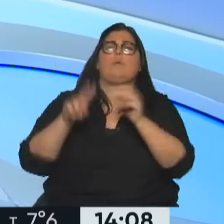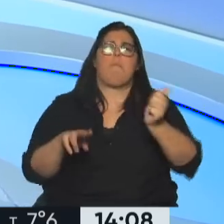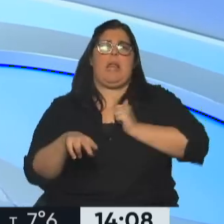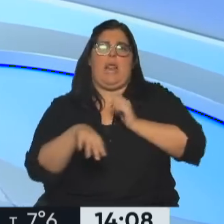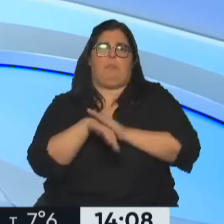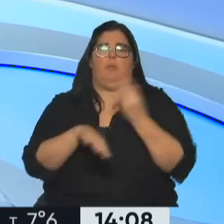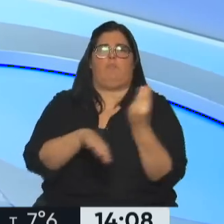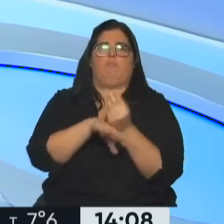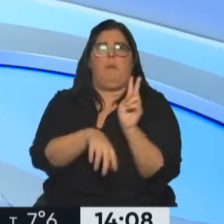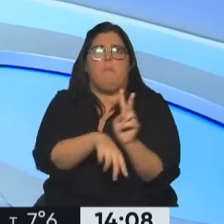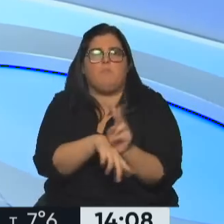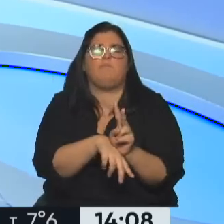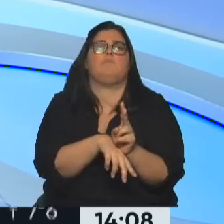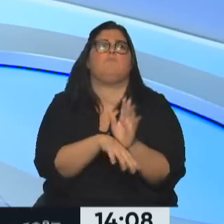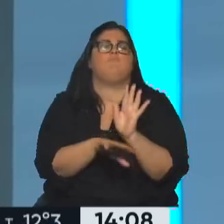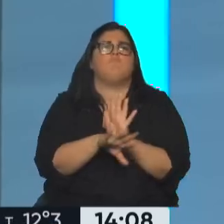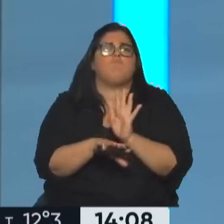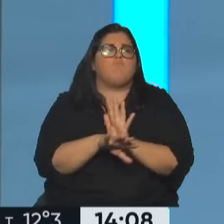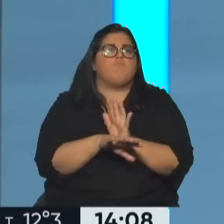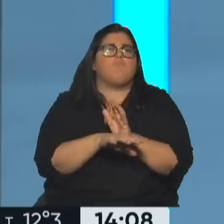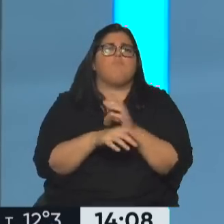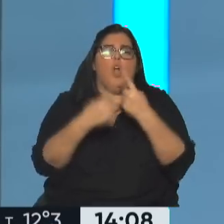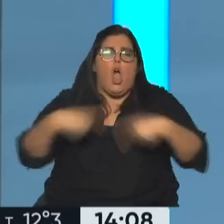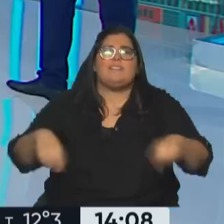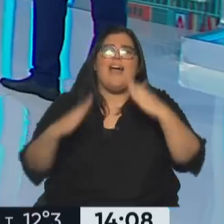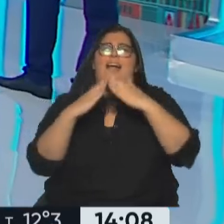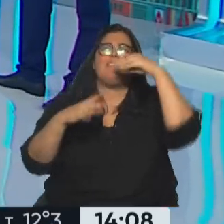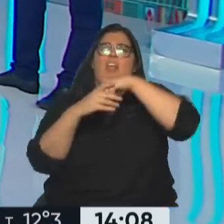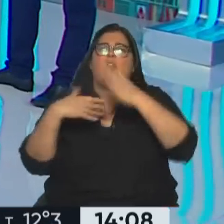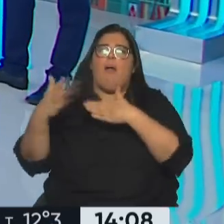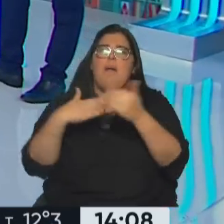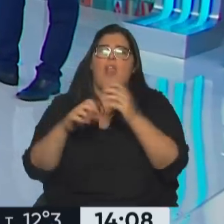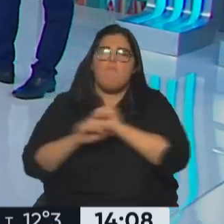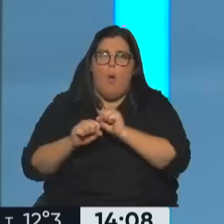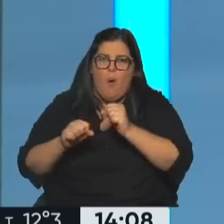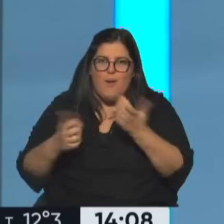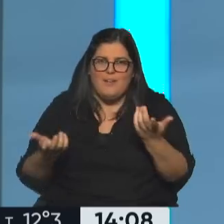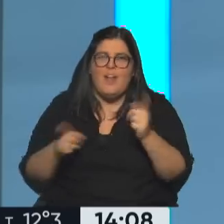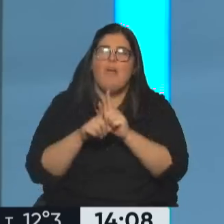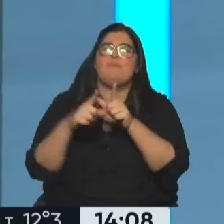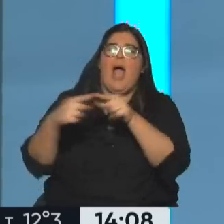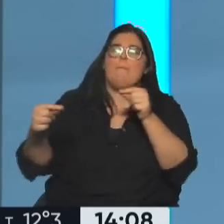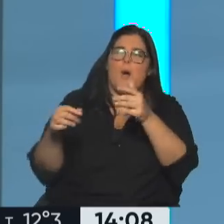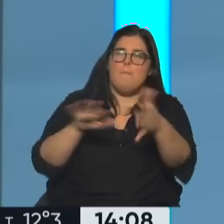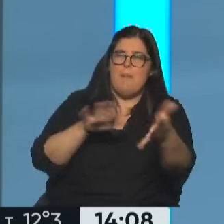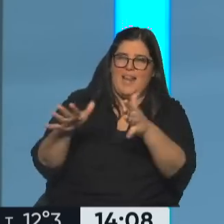cargo. Es decir, son artefactos explosivos caseros, igual al modus operandi de Japón. Yo